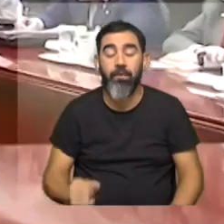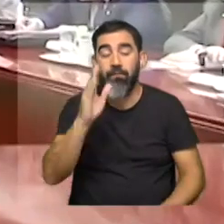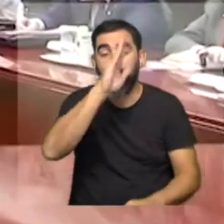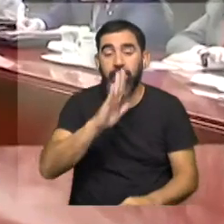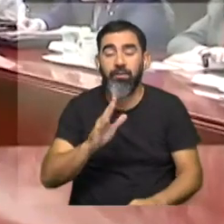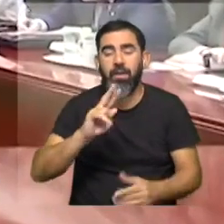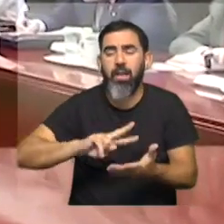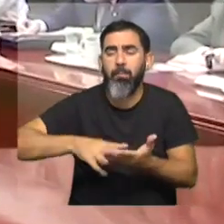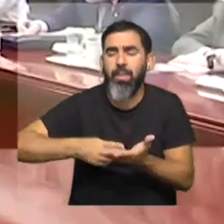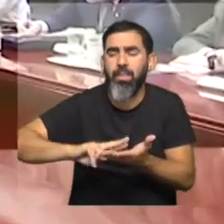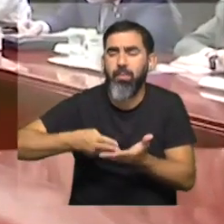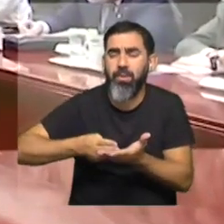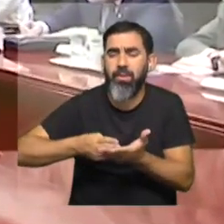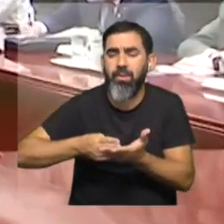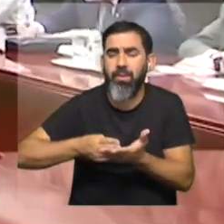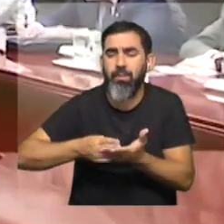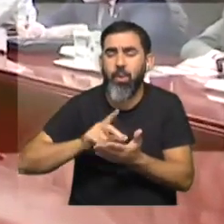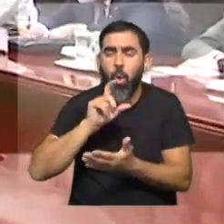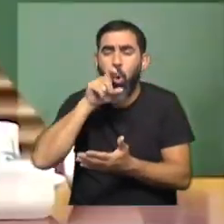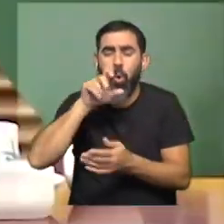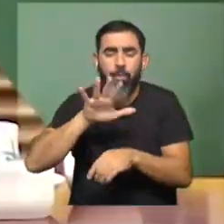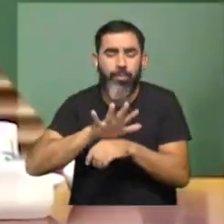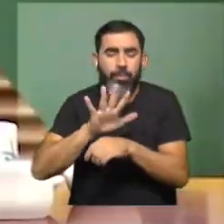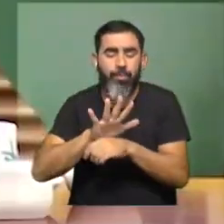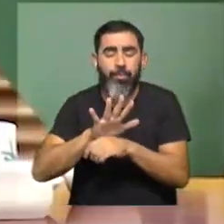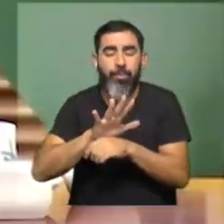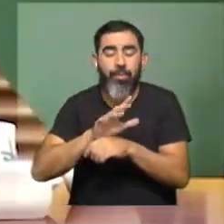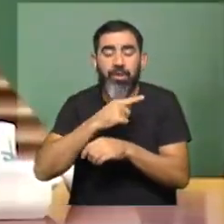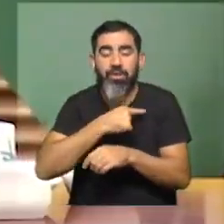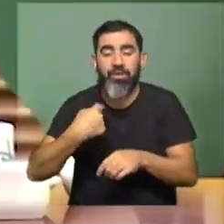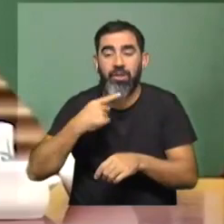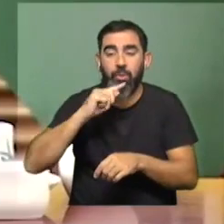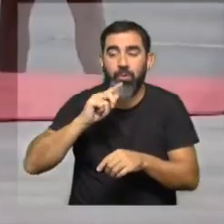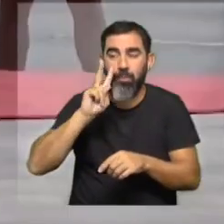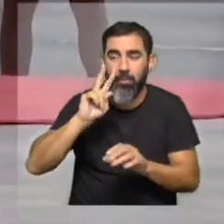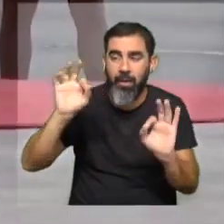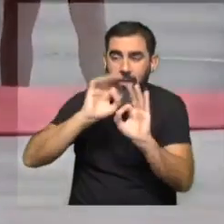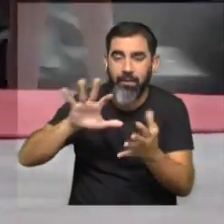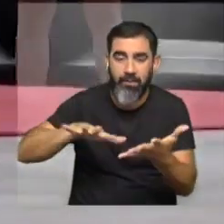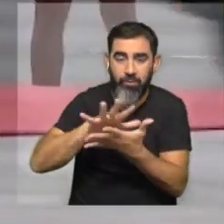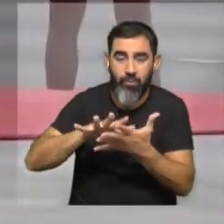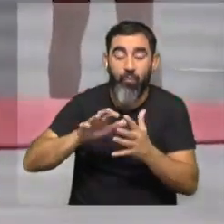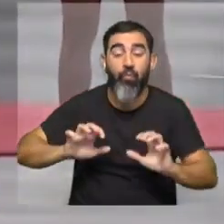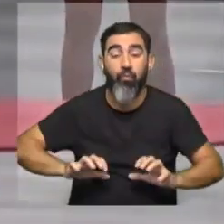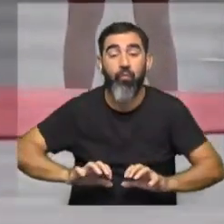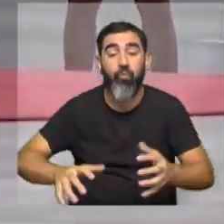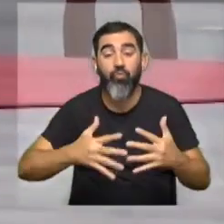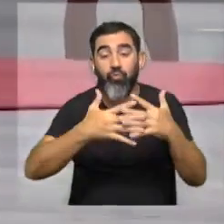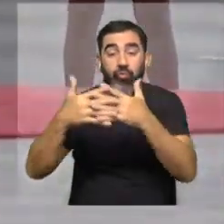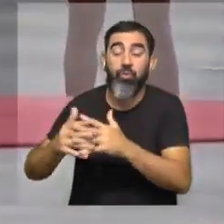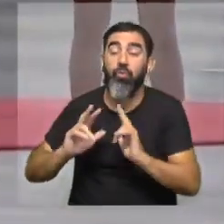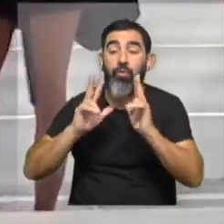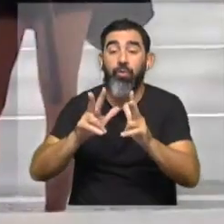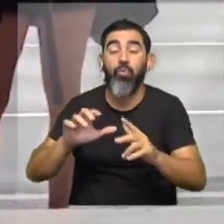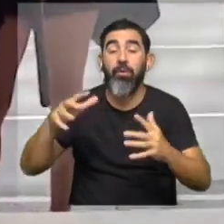estaba repitiendo como un loro la propaganda rusa y china sin mirar en absoluto los hechos. El funcionario estadounidense dijo que